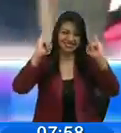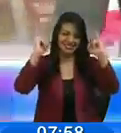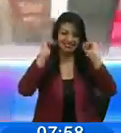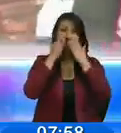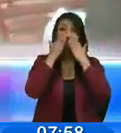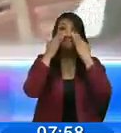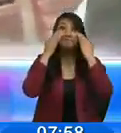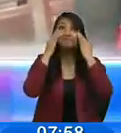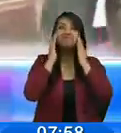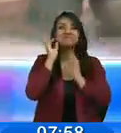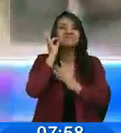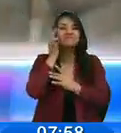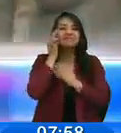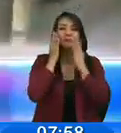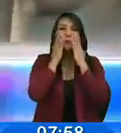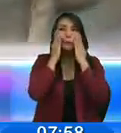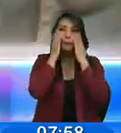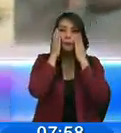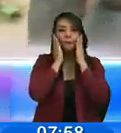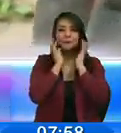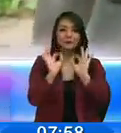una sensación súper rica y